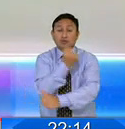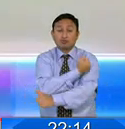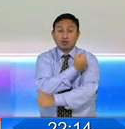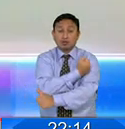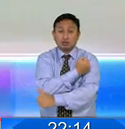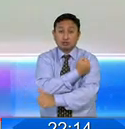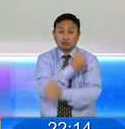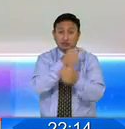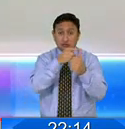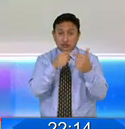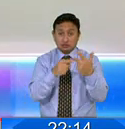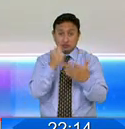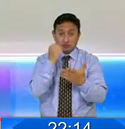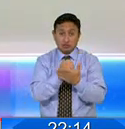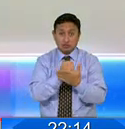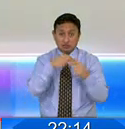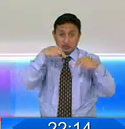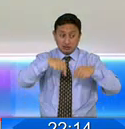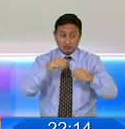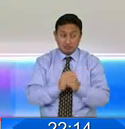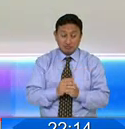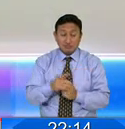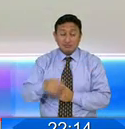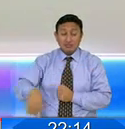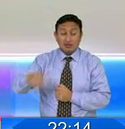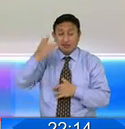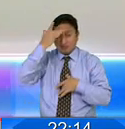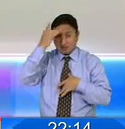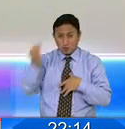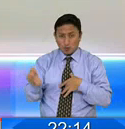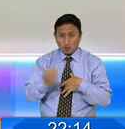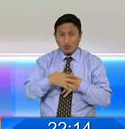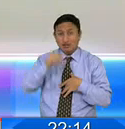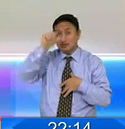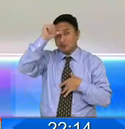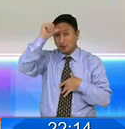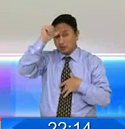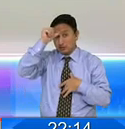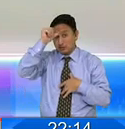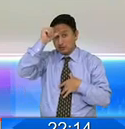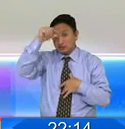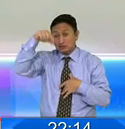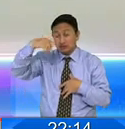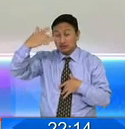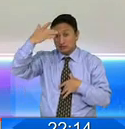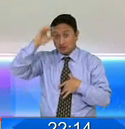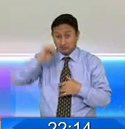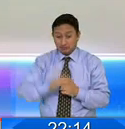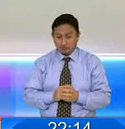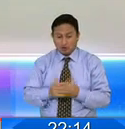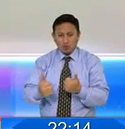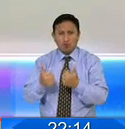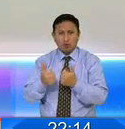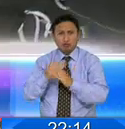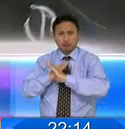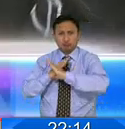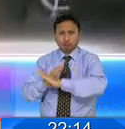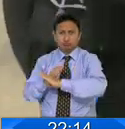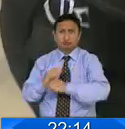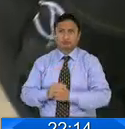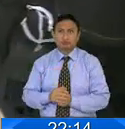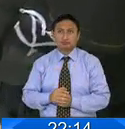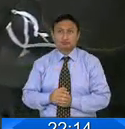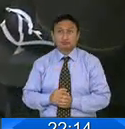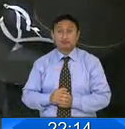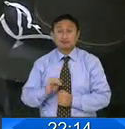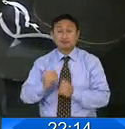más bien, frente a estas condiciones, digamos, o a estos desenlaces de enfermedad, es extremadamente alta. De acuerdo